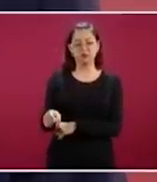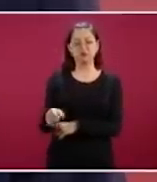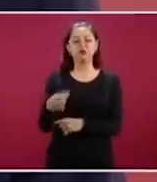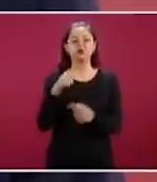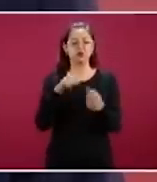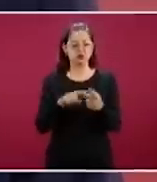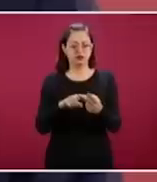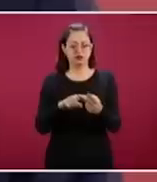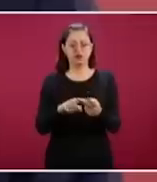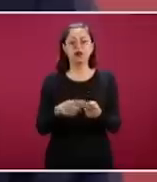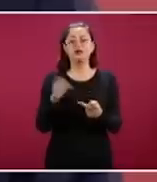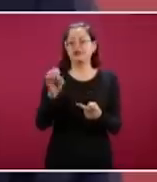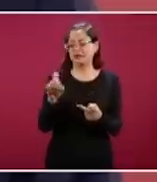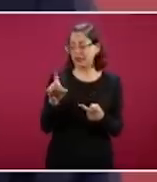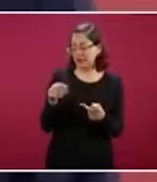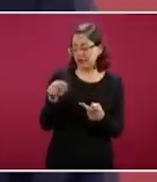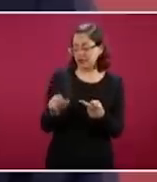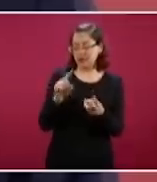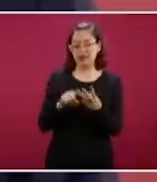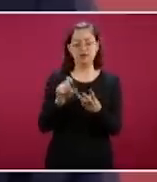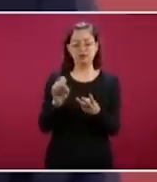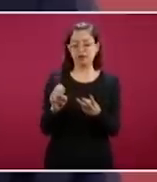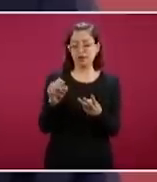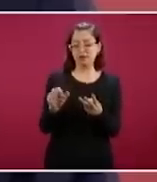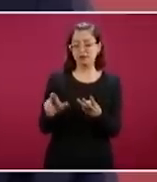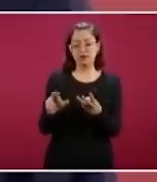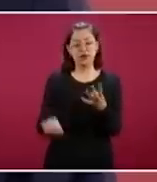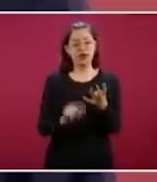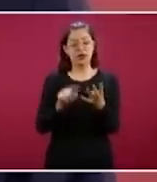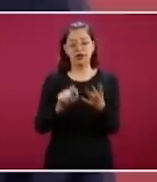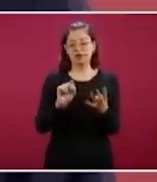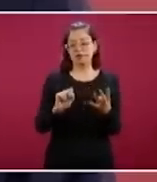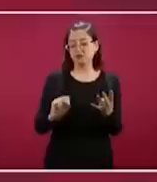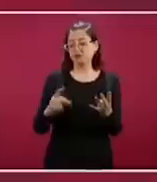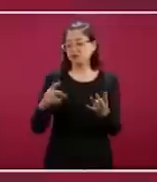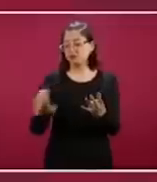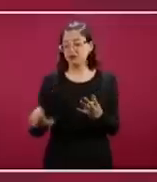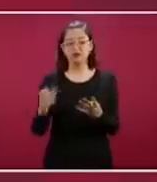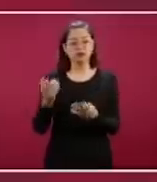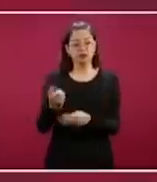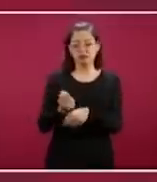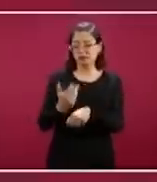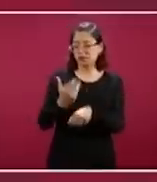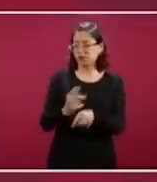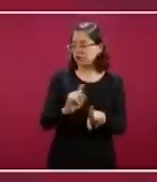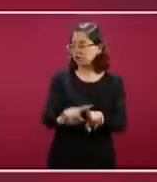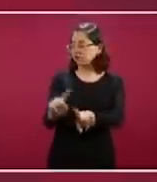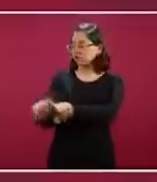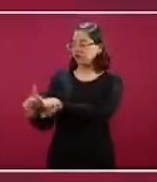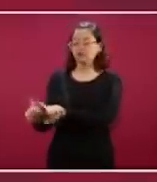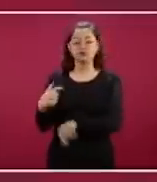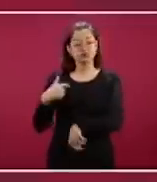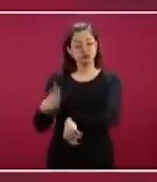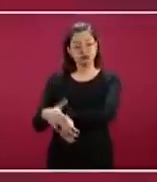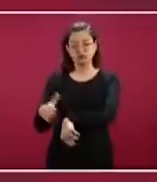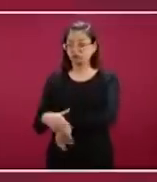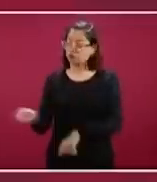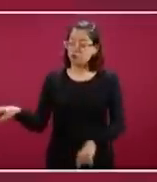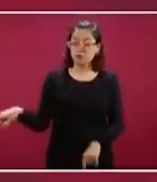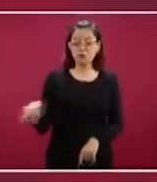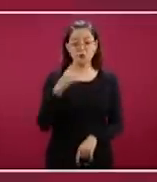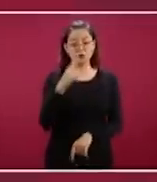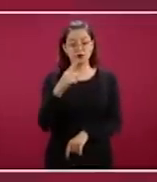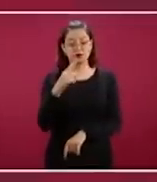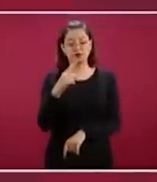al secretario de la Defensa, al secretario de Marina, al secretario de Seguridad Pública, para que se trasladaran